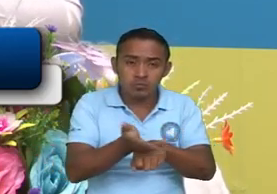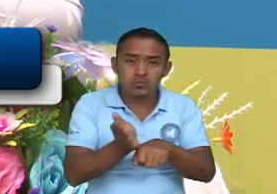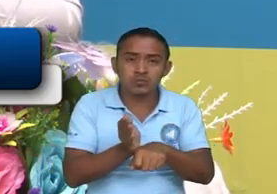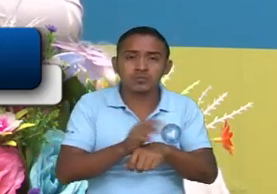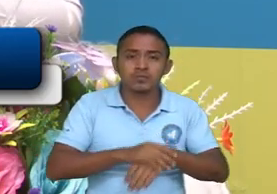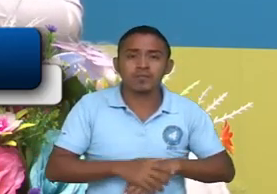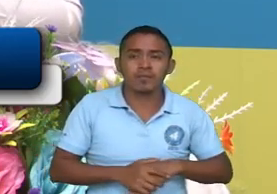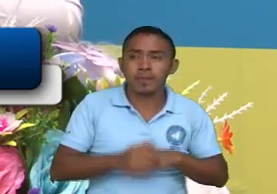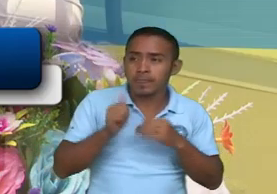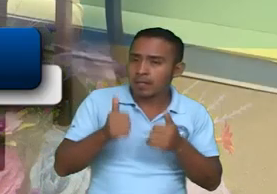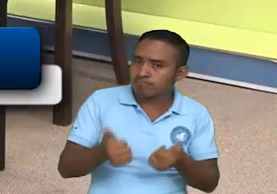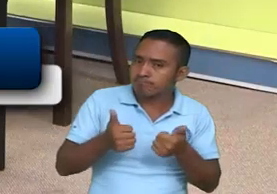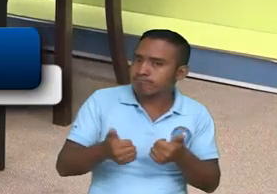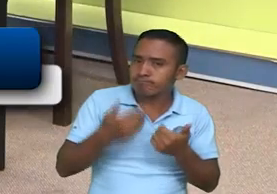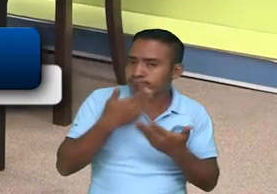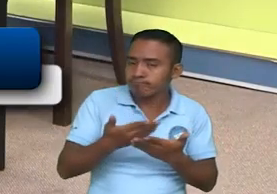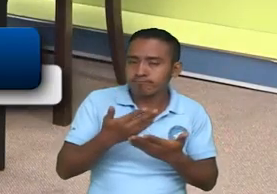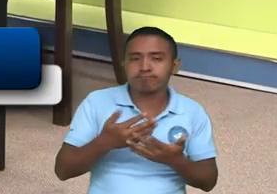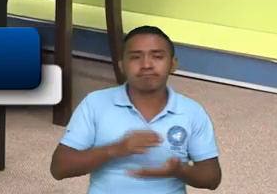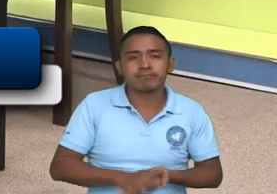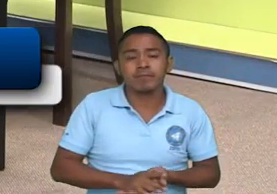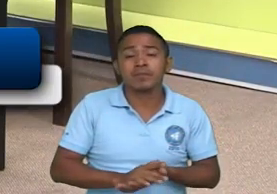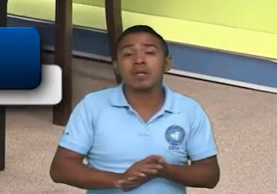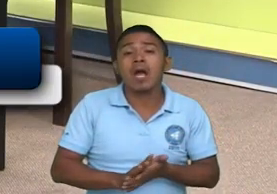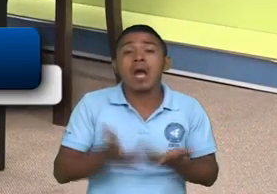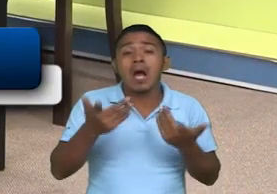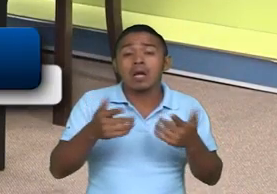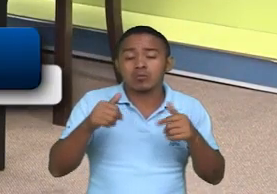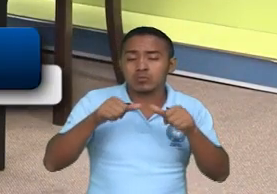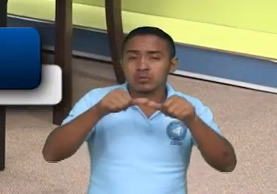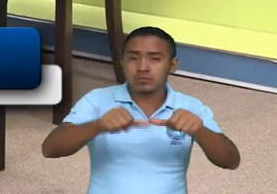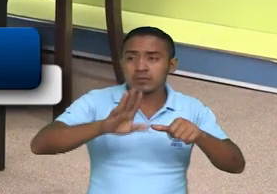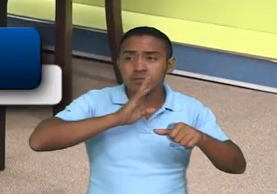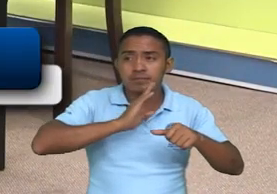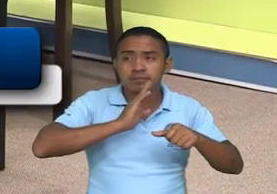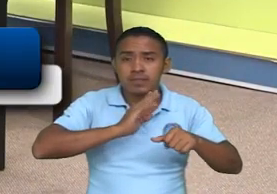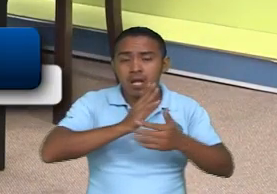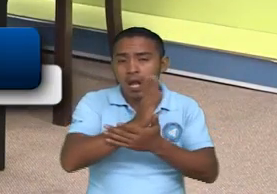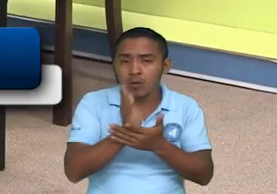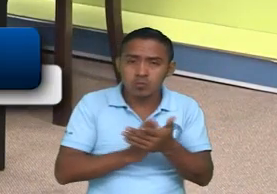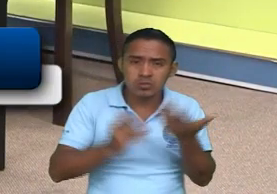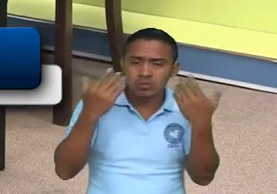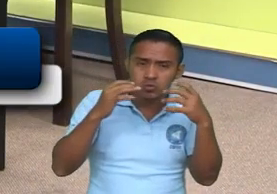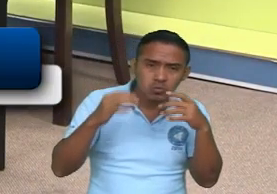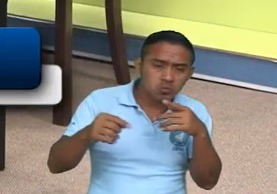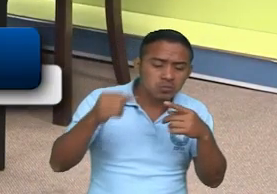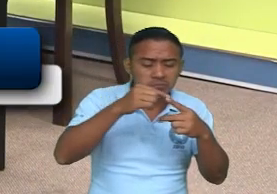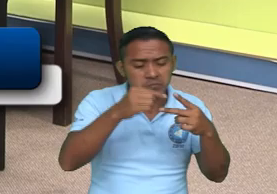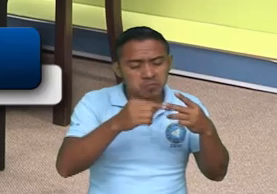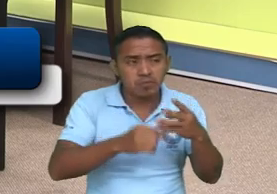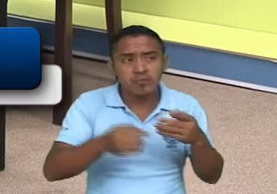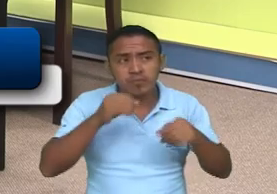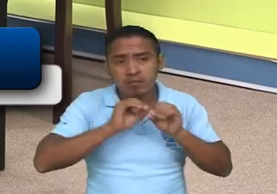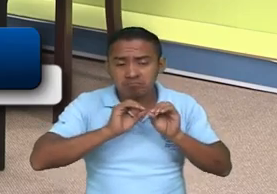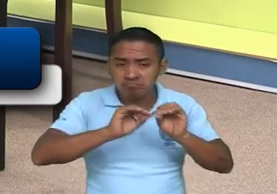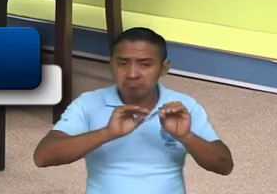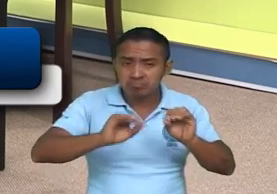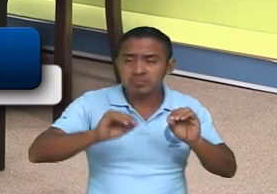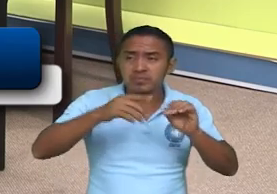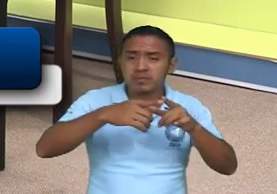con la parte de la prevención. En realidad se ha logrado intervenir, se ha logrado disminuir esas tasas de prevalencia de muerte súbita